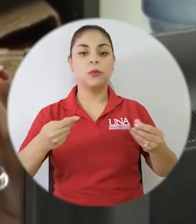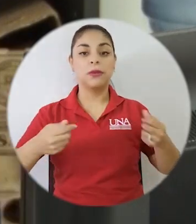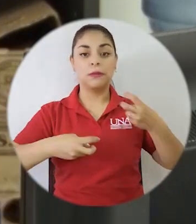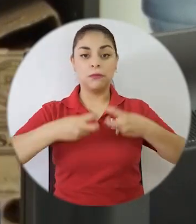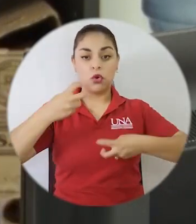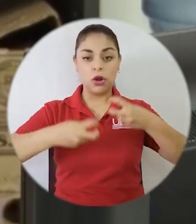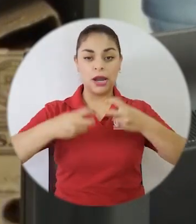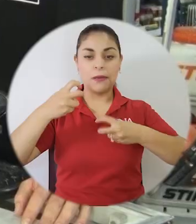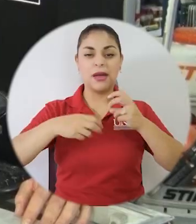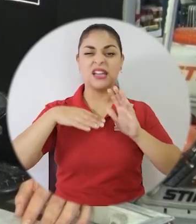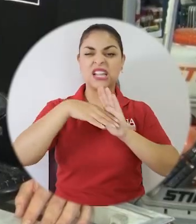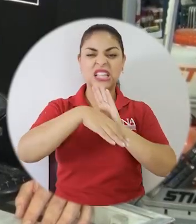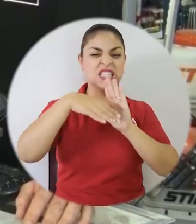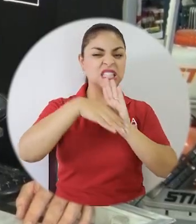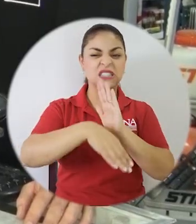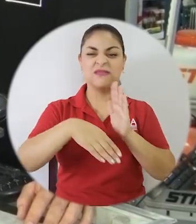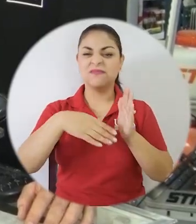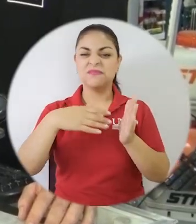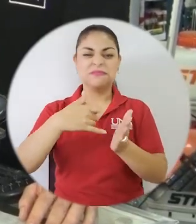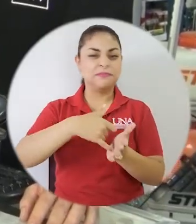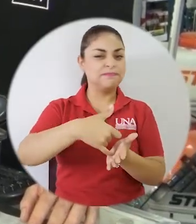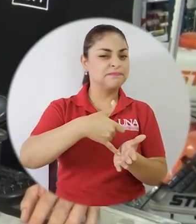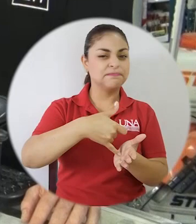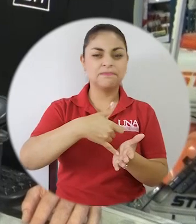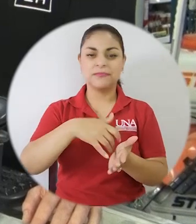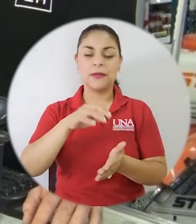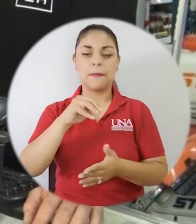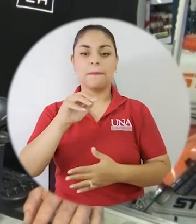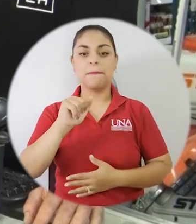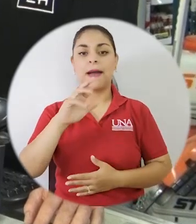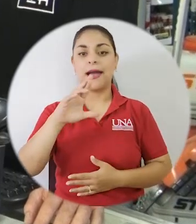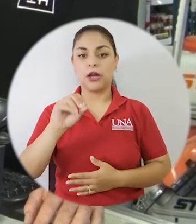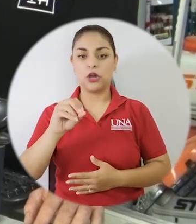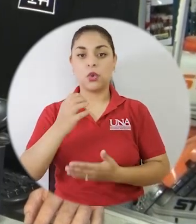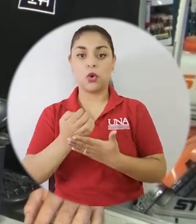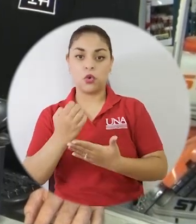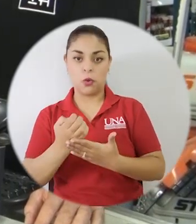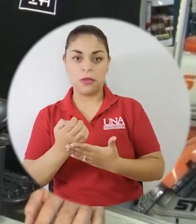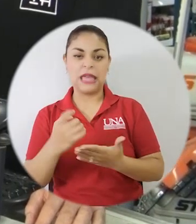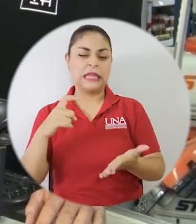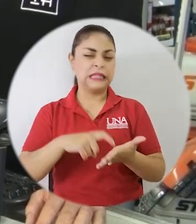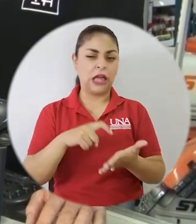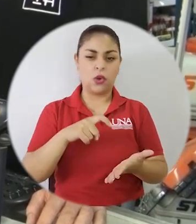de la crisis de inestabilidad macroeconómica y particularmente de endeudamiento externo.